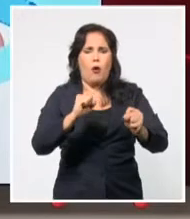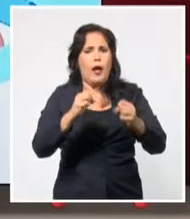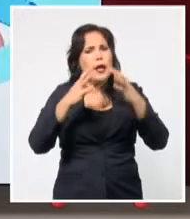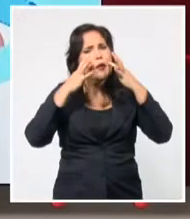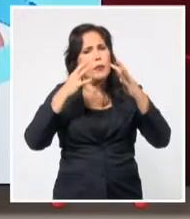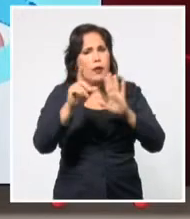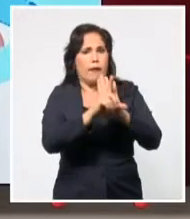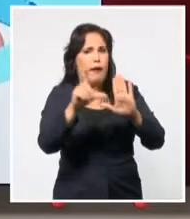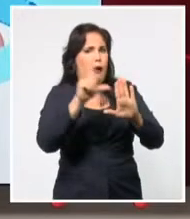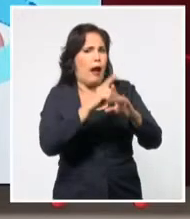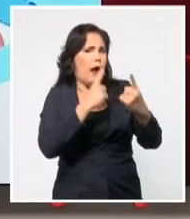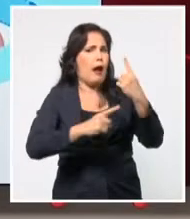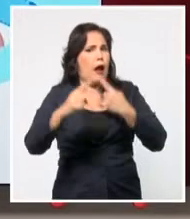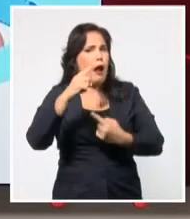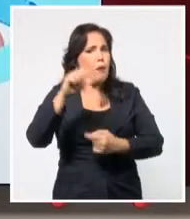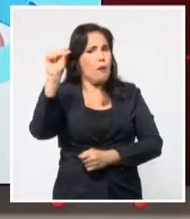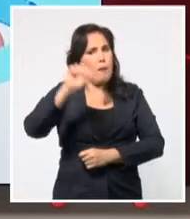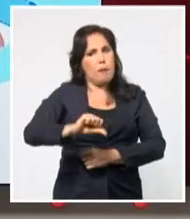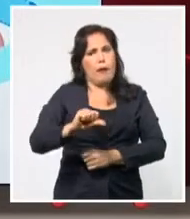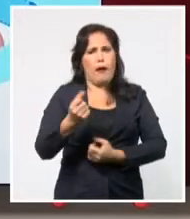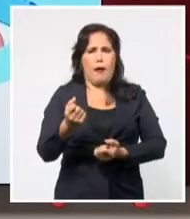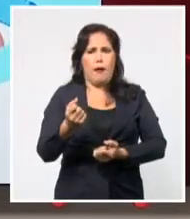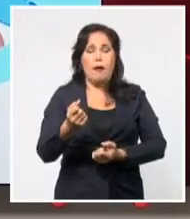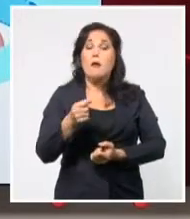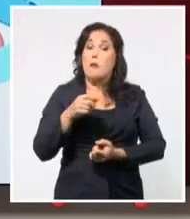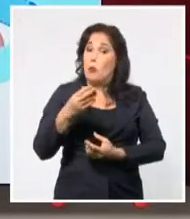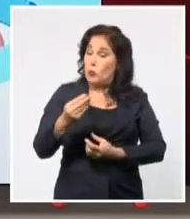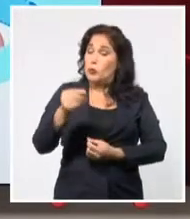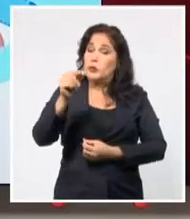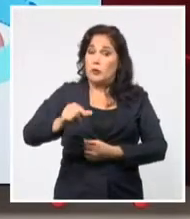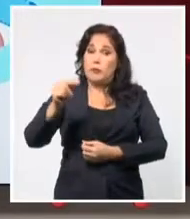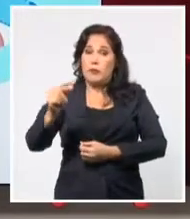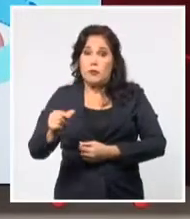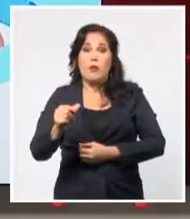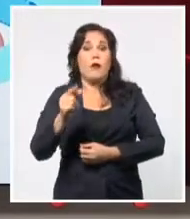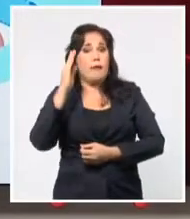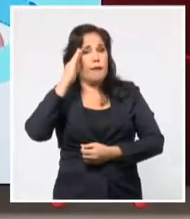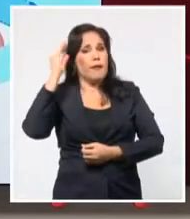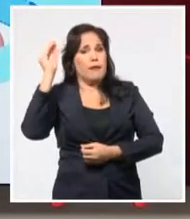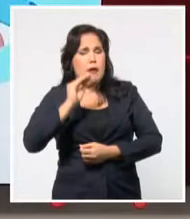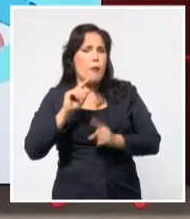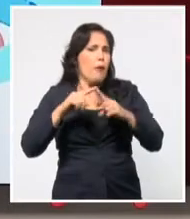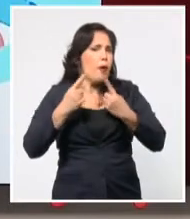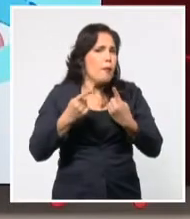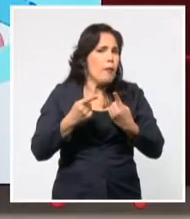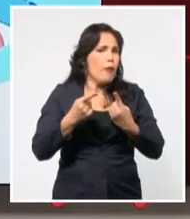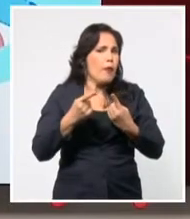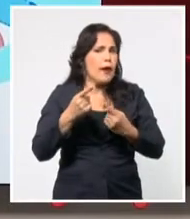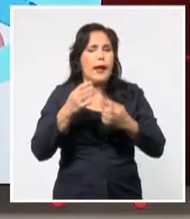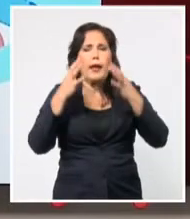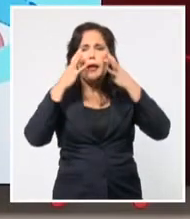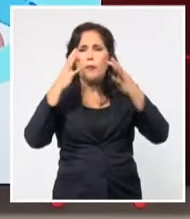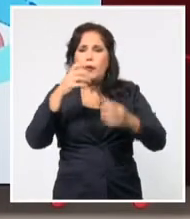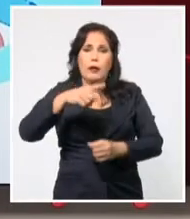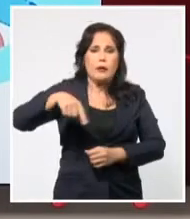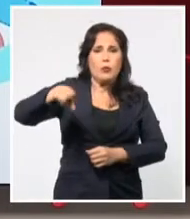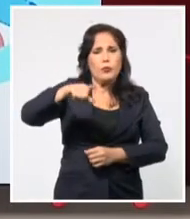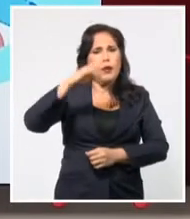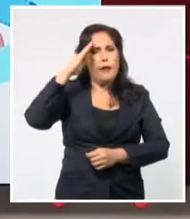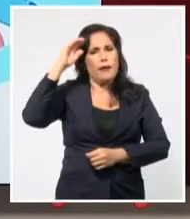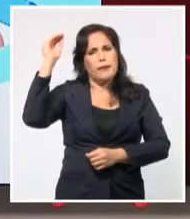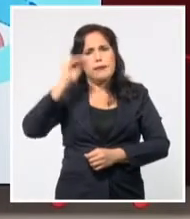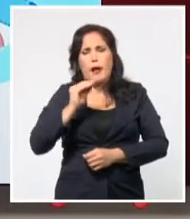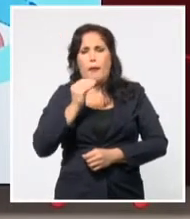infracciones o malas lecturas. Ya de hecho, muchos lo hacen. Porque el seguimiento al tema no debe quedarse en